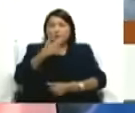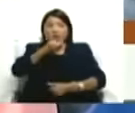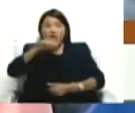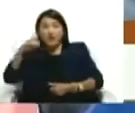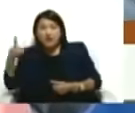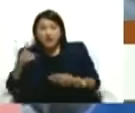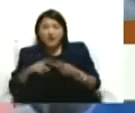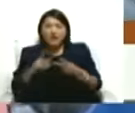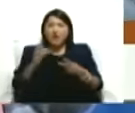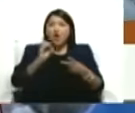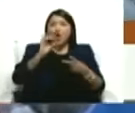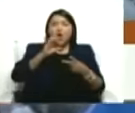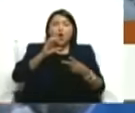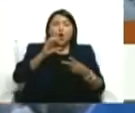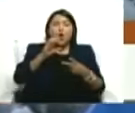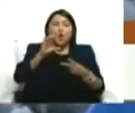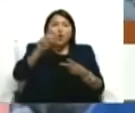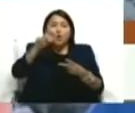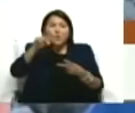de COPEI.